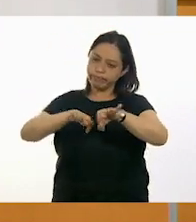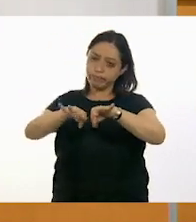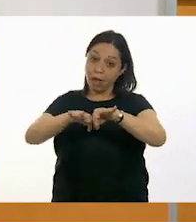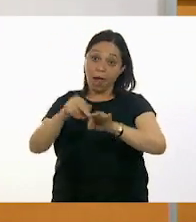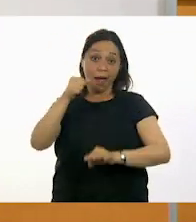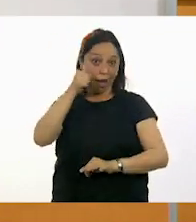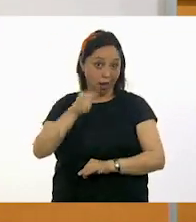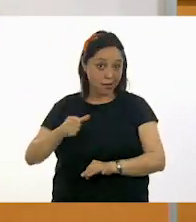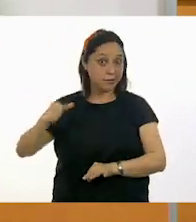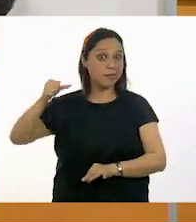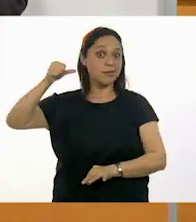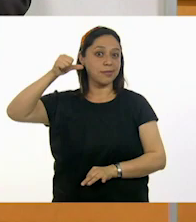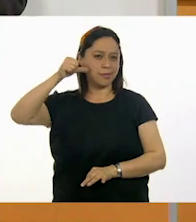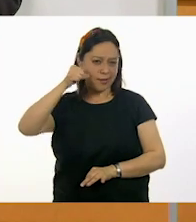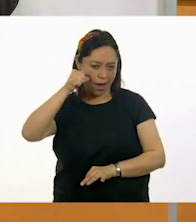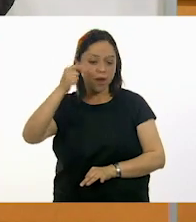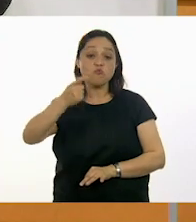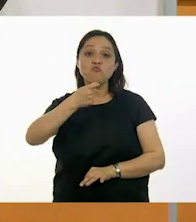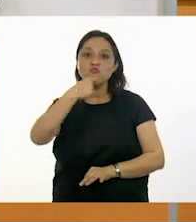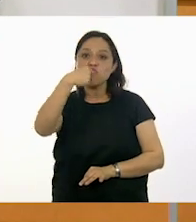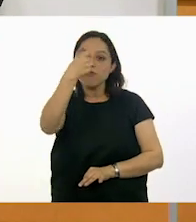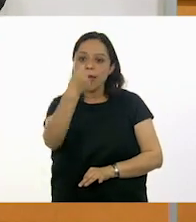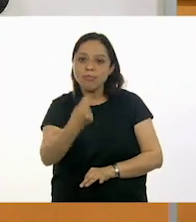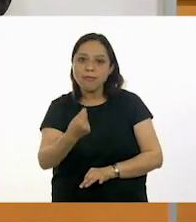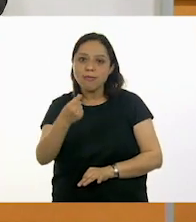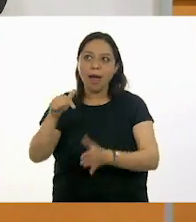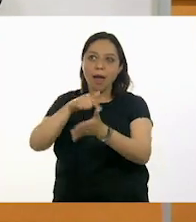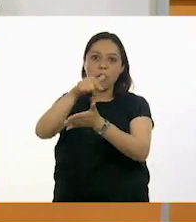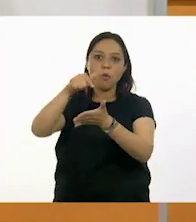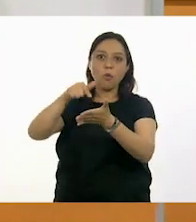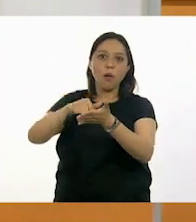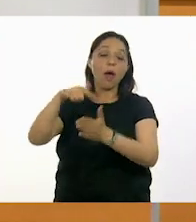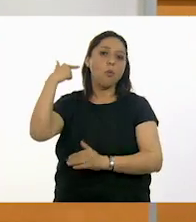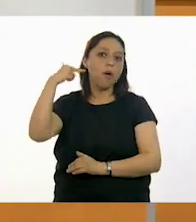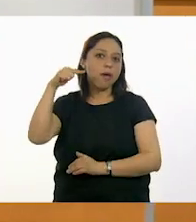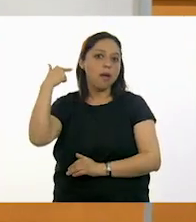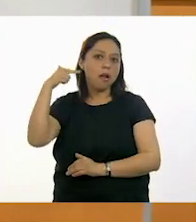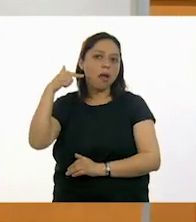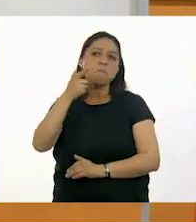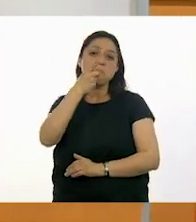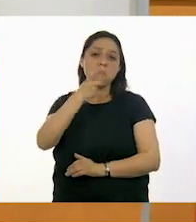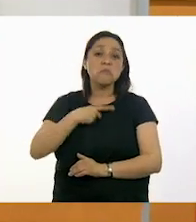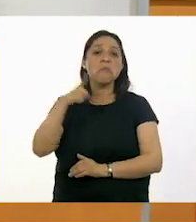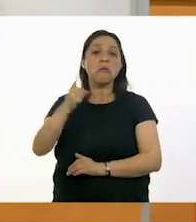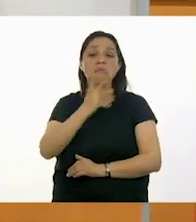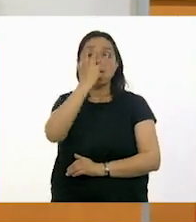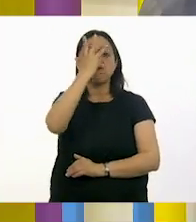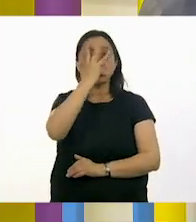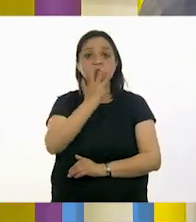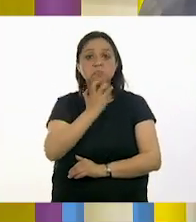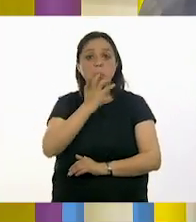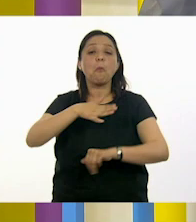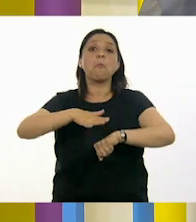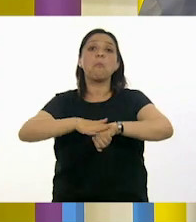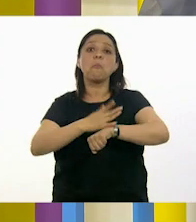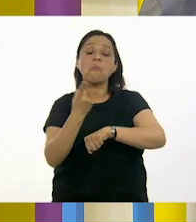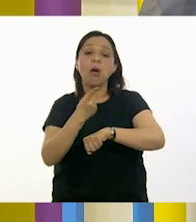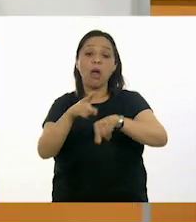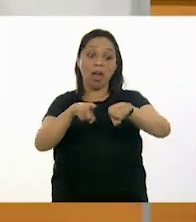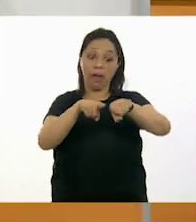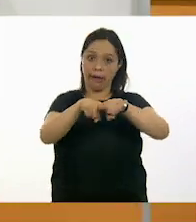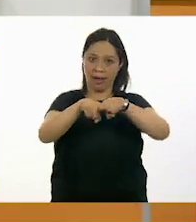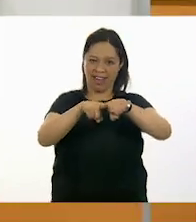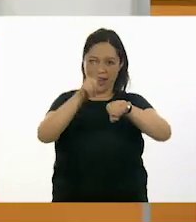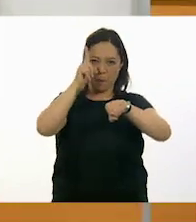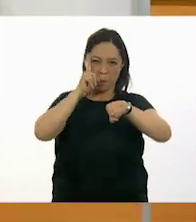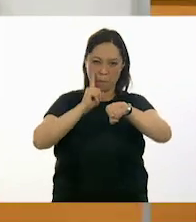contactó una pequeña niña de Guadalajara y me dijo que está un poco triste. ¿Y eso por qué? Porque su hermanita le pidió